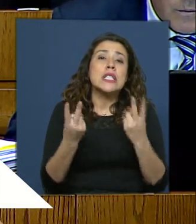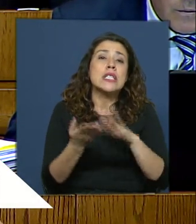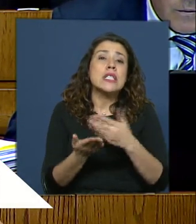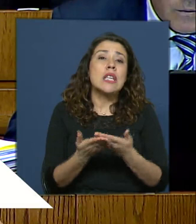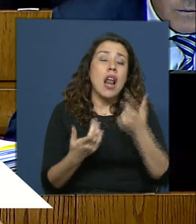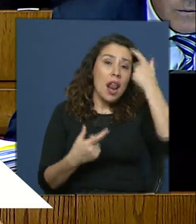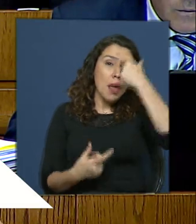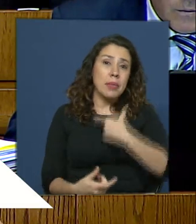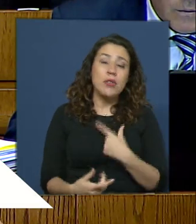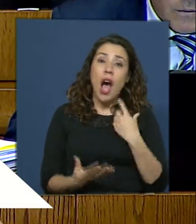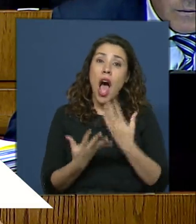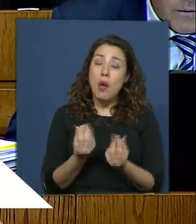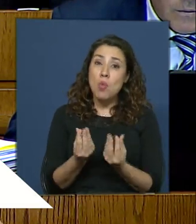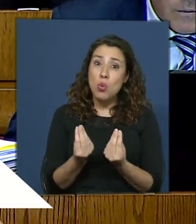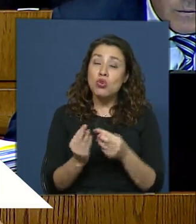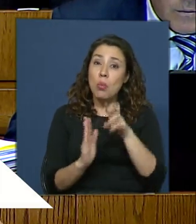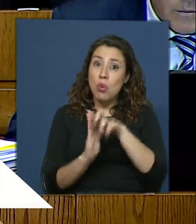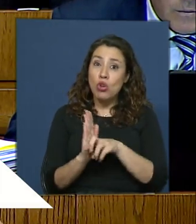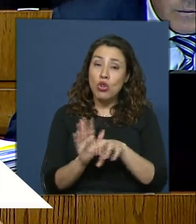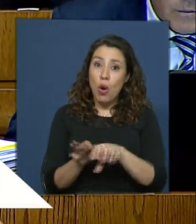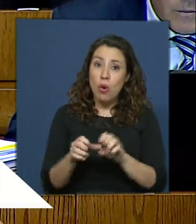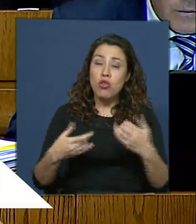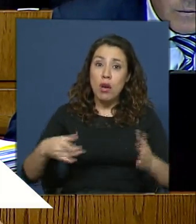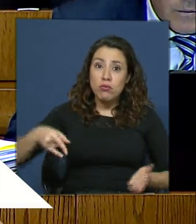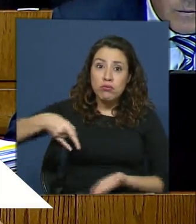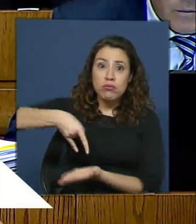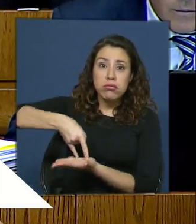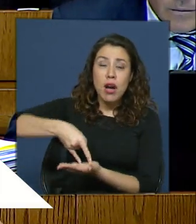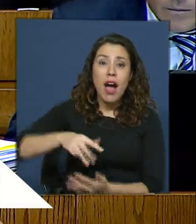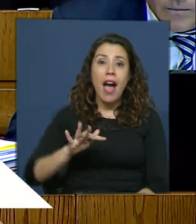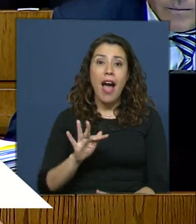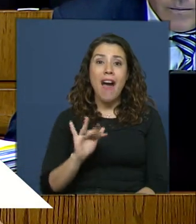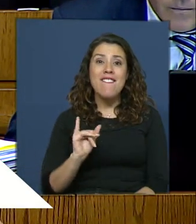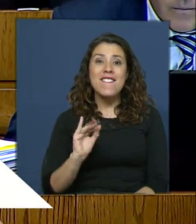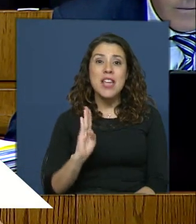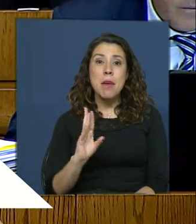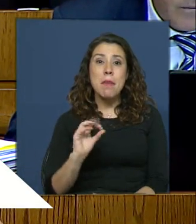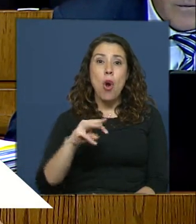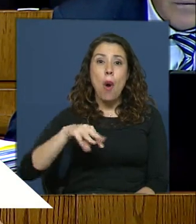se han presentado varios proyectos de acuerdos respecto a la fibromialgia.